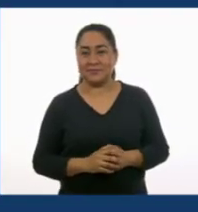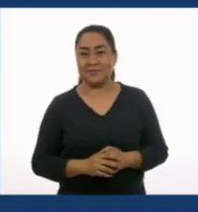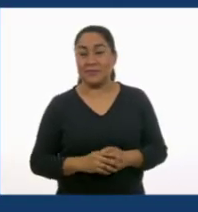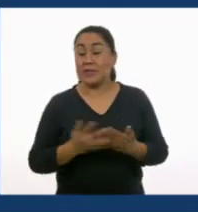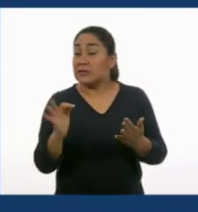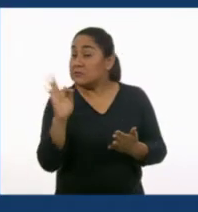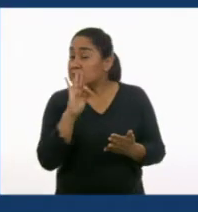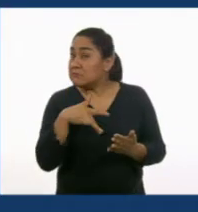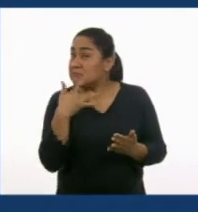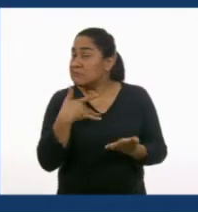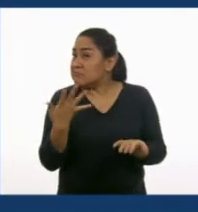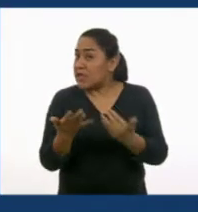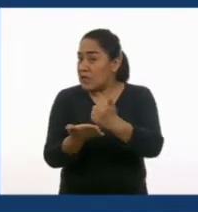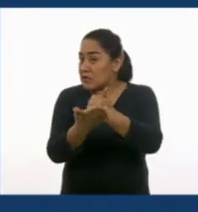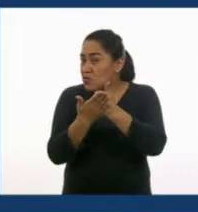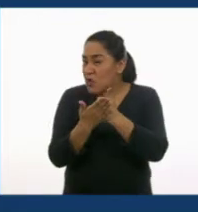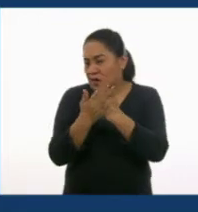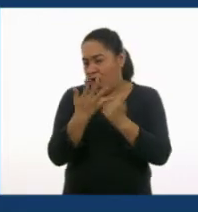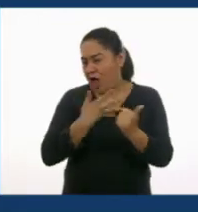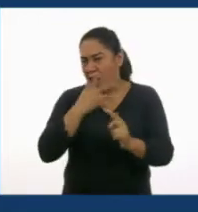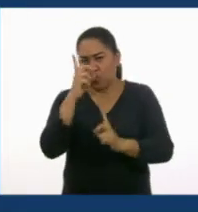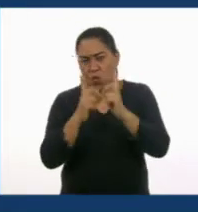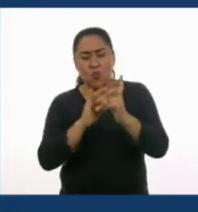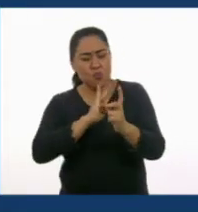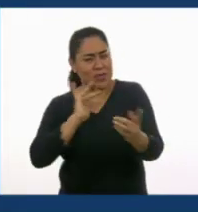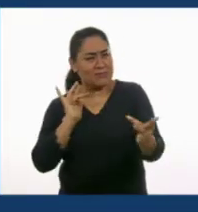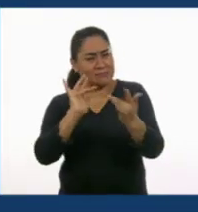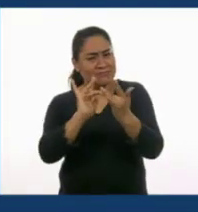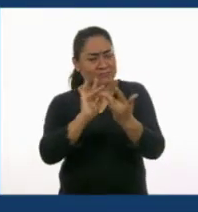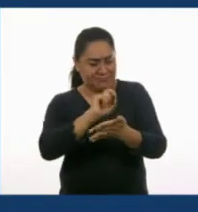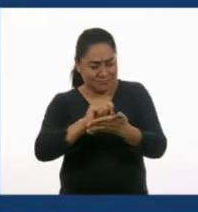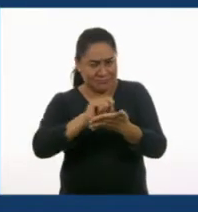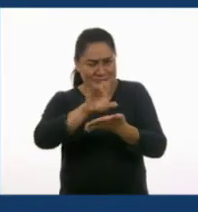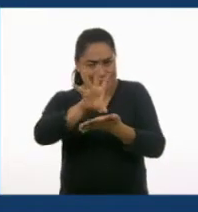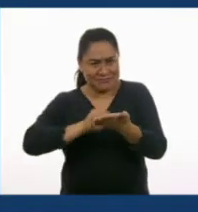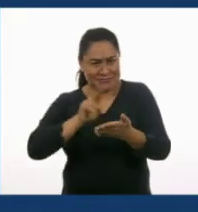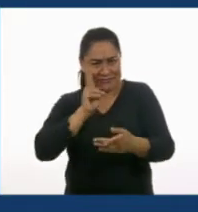Si necesitas ayuda para resolver tus dudas, contáctanos.